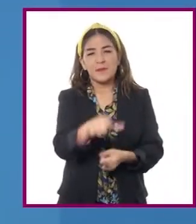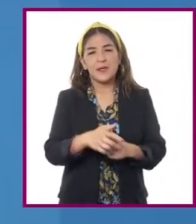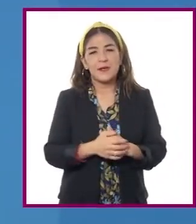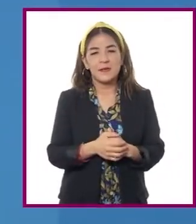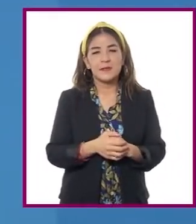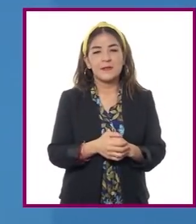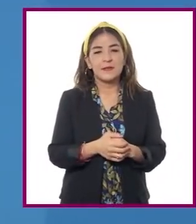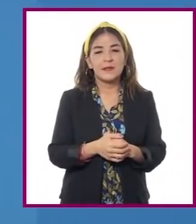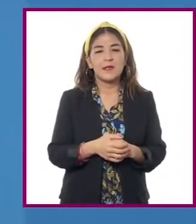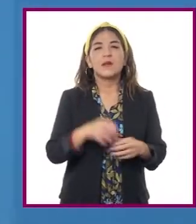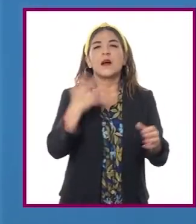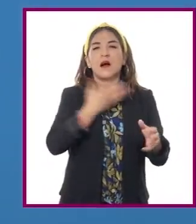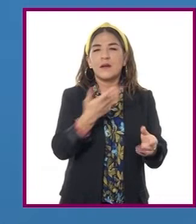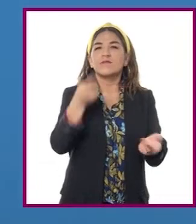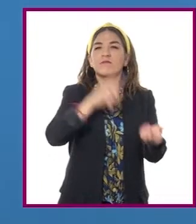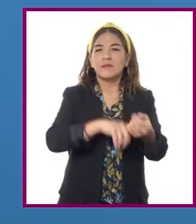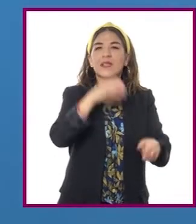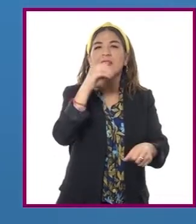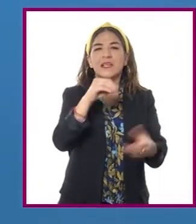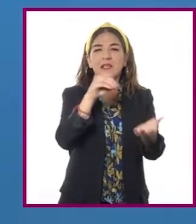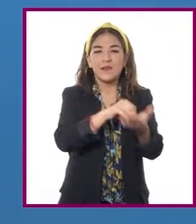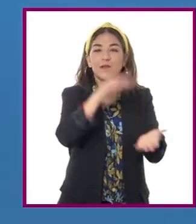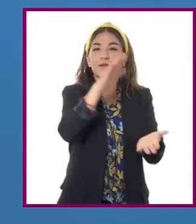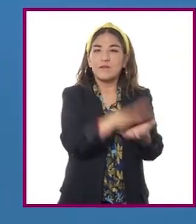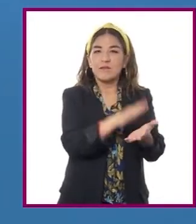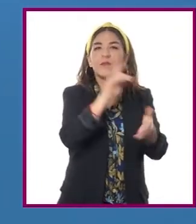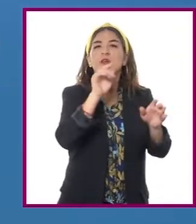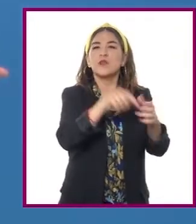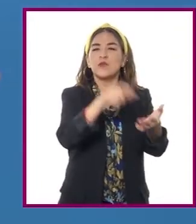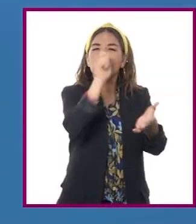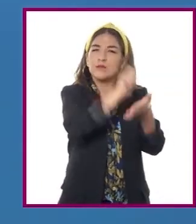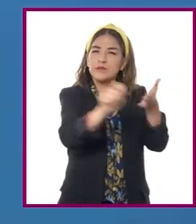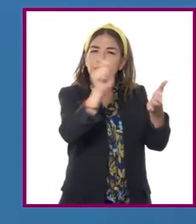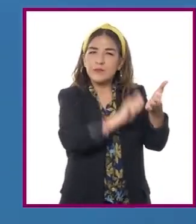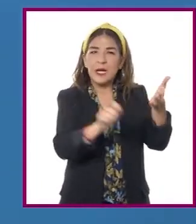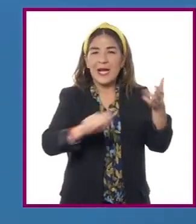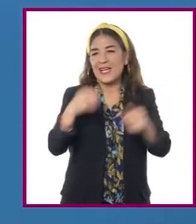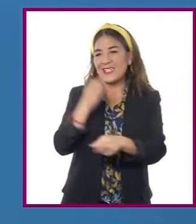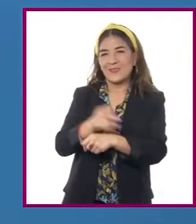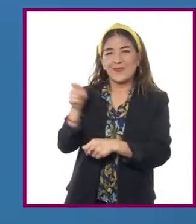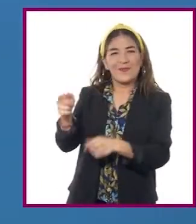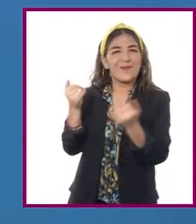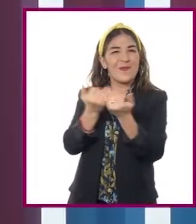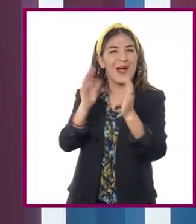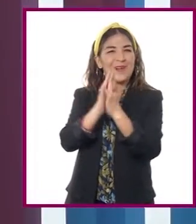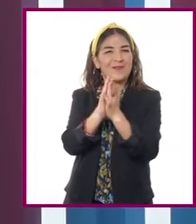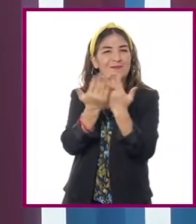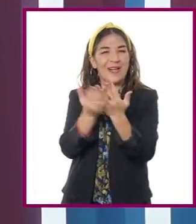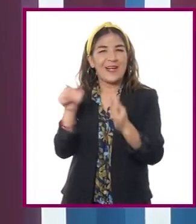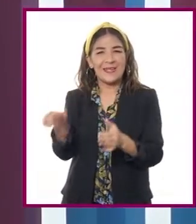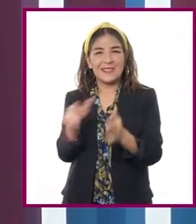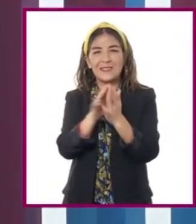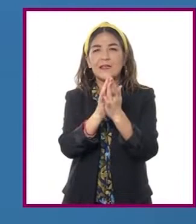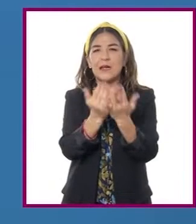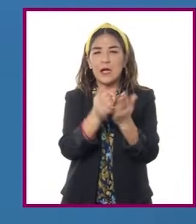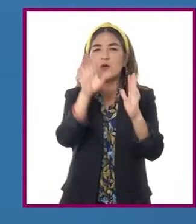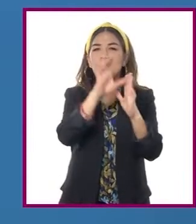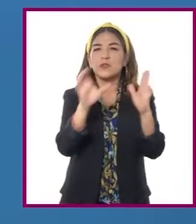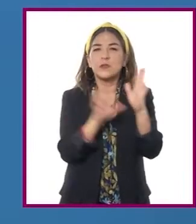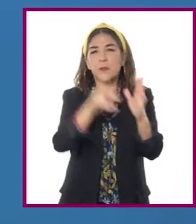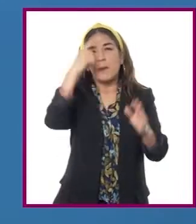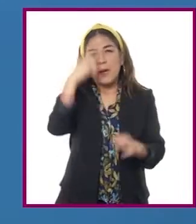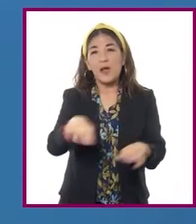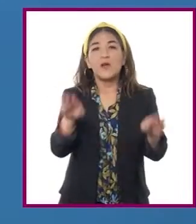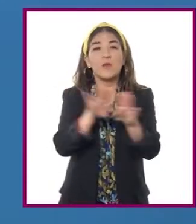están contenidas en documentos escritos, precisamente como este que tienes aquí, y sirven también para sancionar